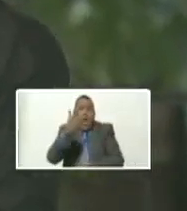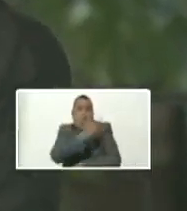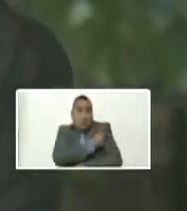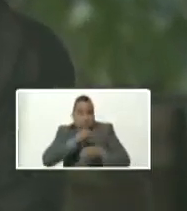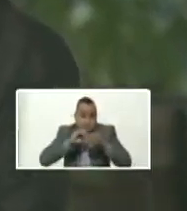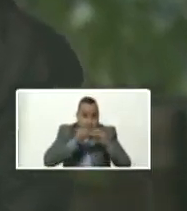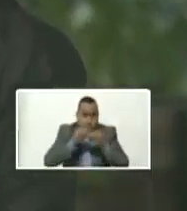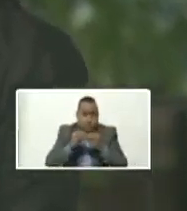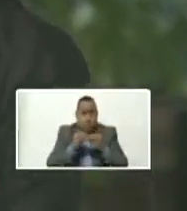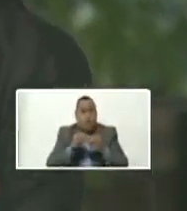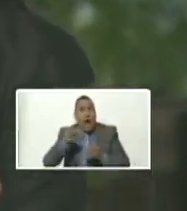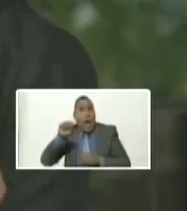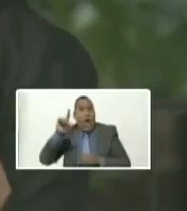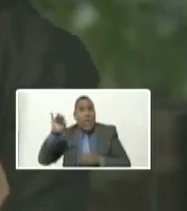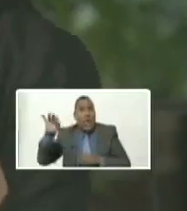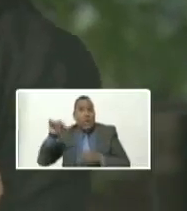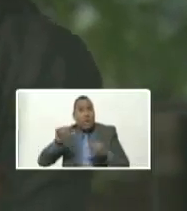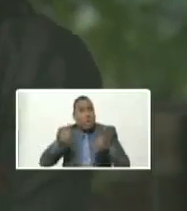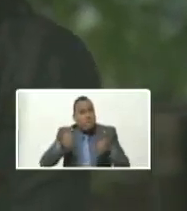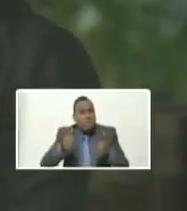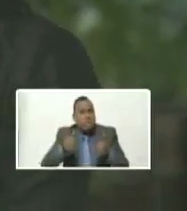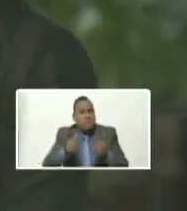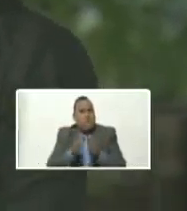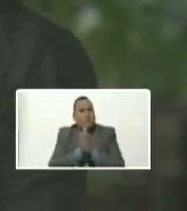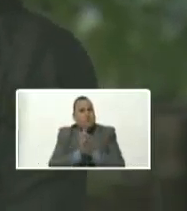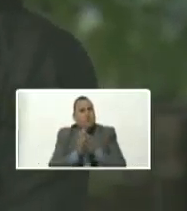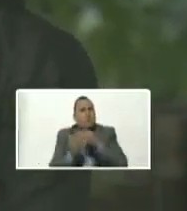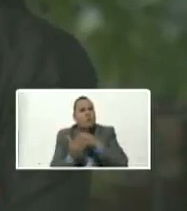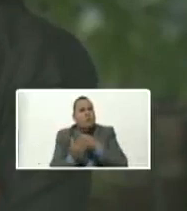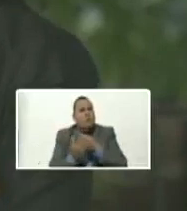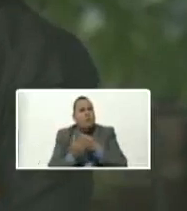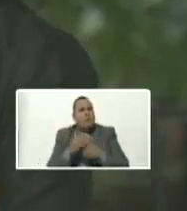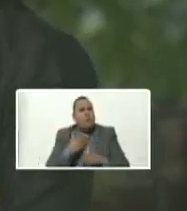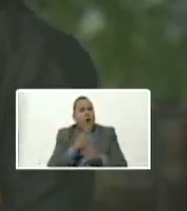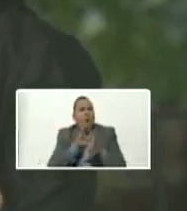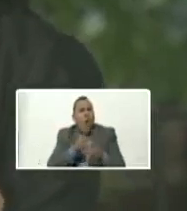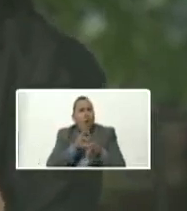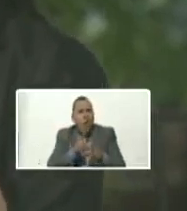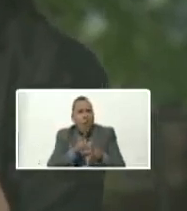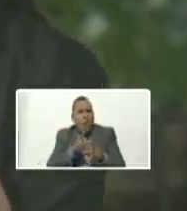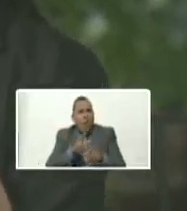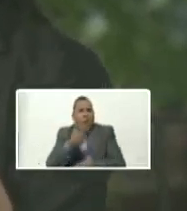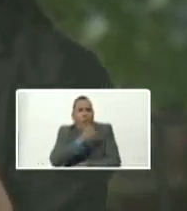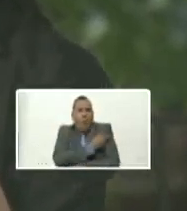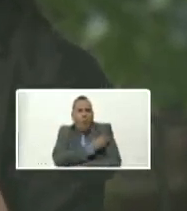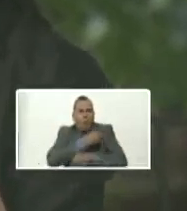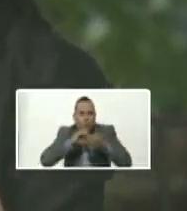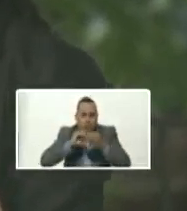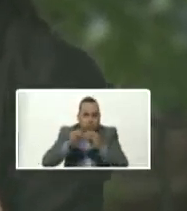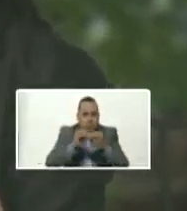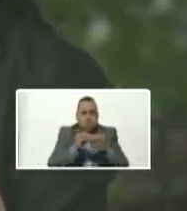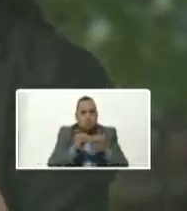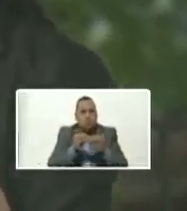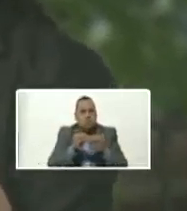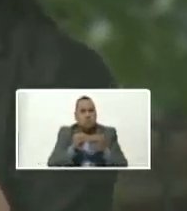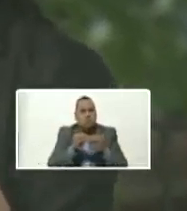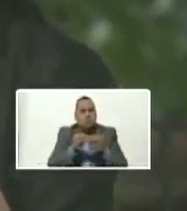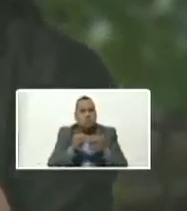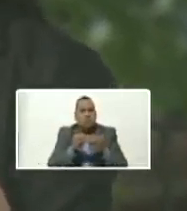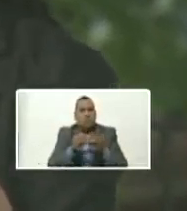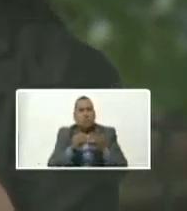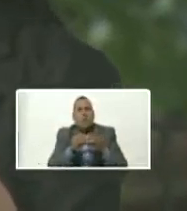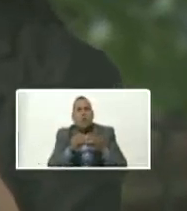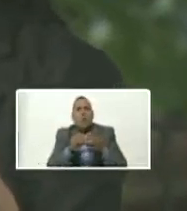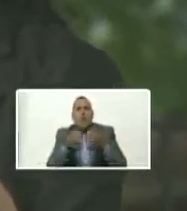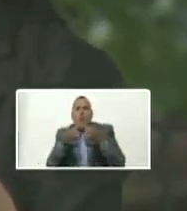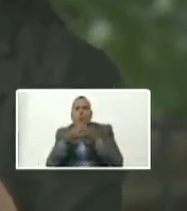Al respecto, quería preguntarle si nos podría adelantar si esta producción se realizará en conjunto con el sector público